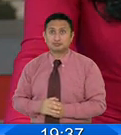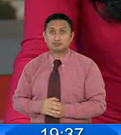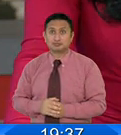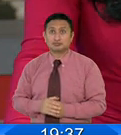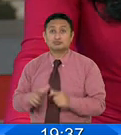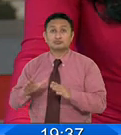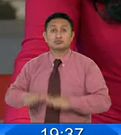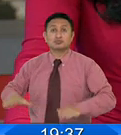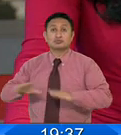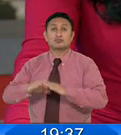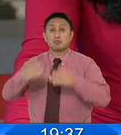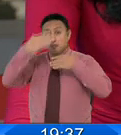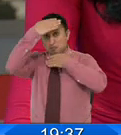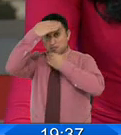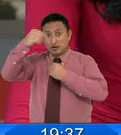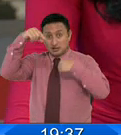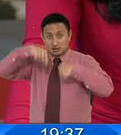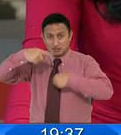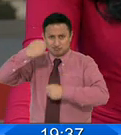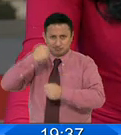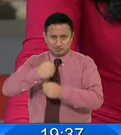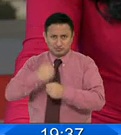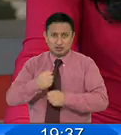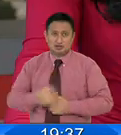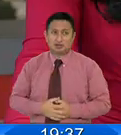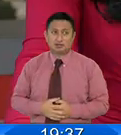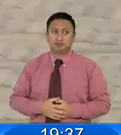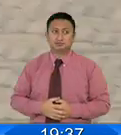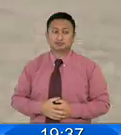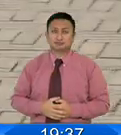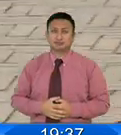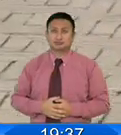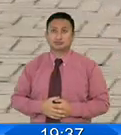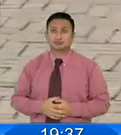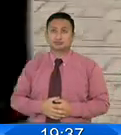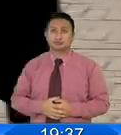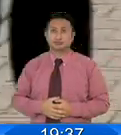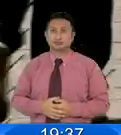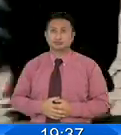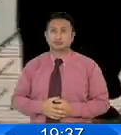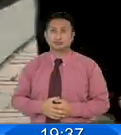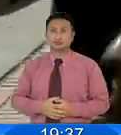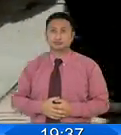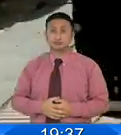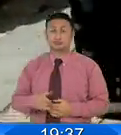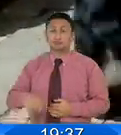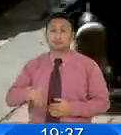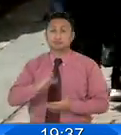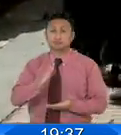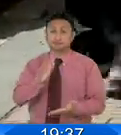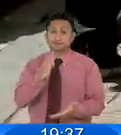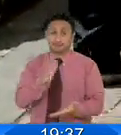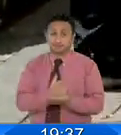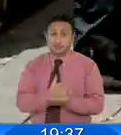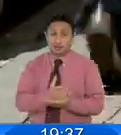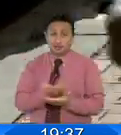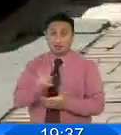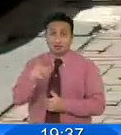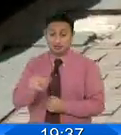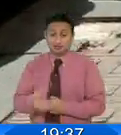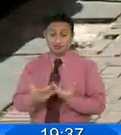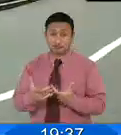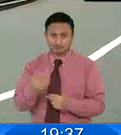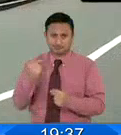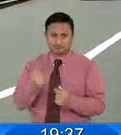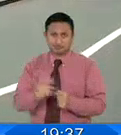de La Marín era su centro de operaciones. Hasta que les pararon la habilidad que tenían en las manos y los pies